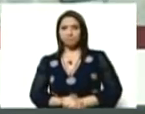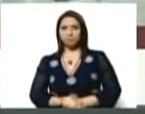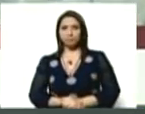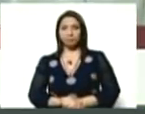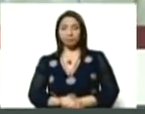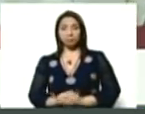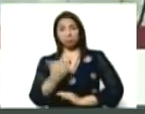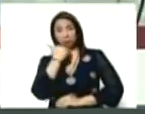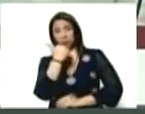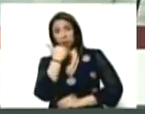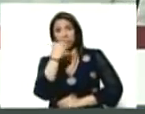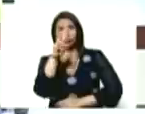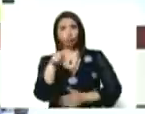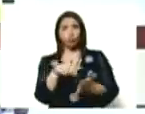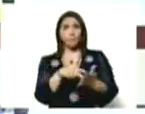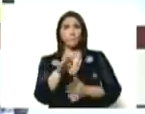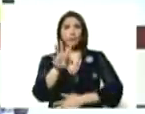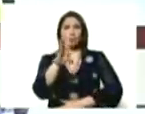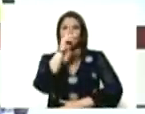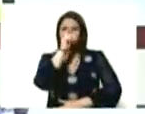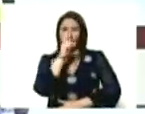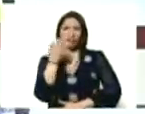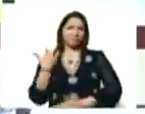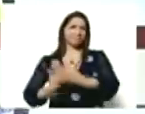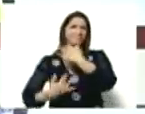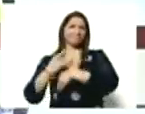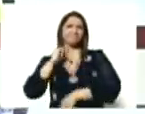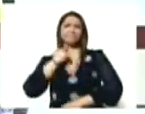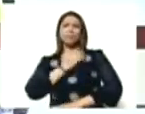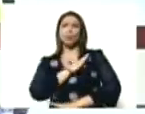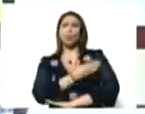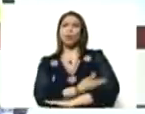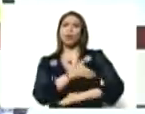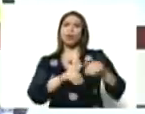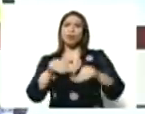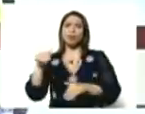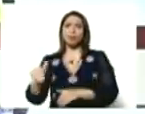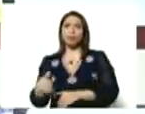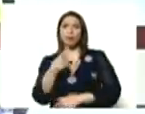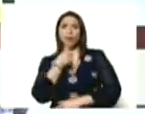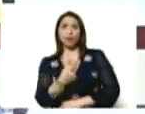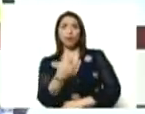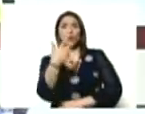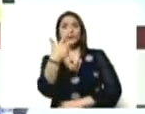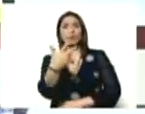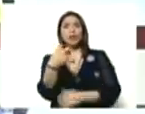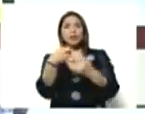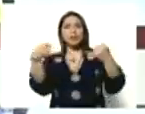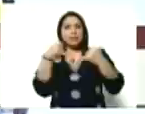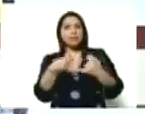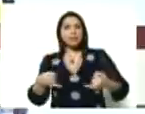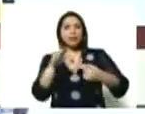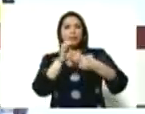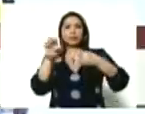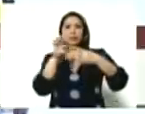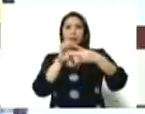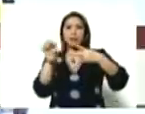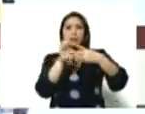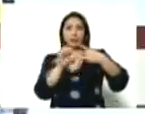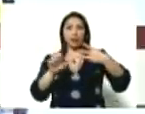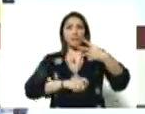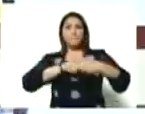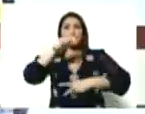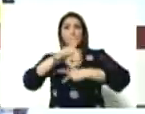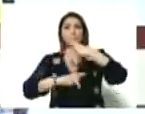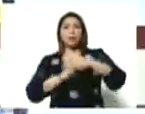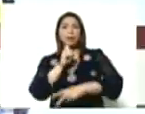A partir del 2004, el poder electoral fijó tres líneas estratégicas y ese plan fue